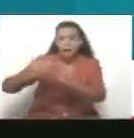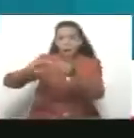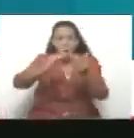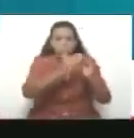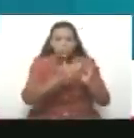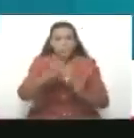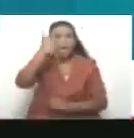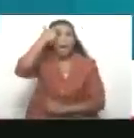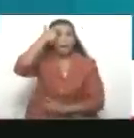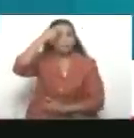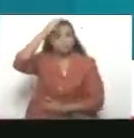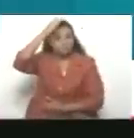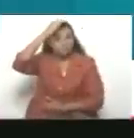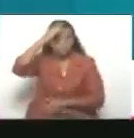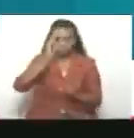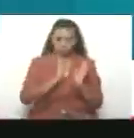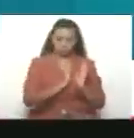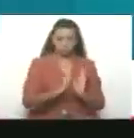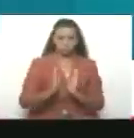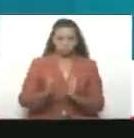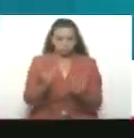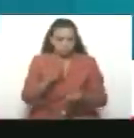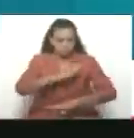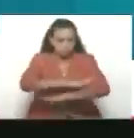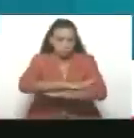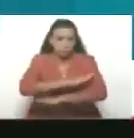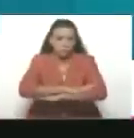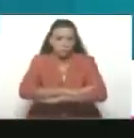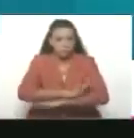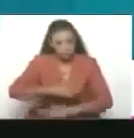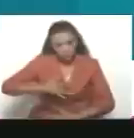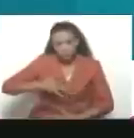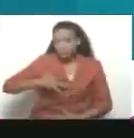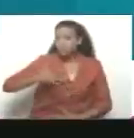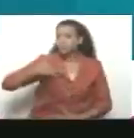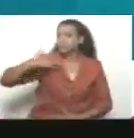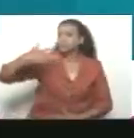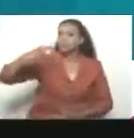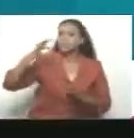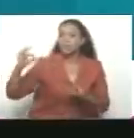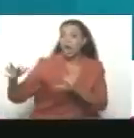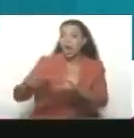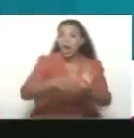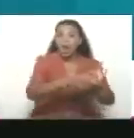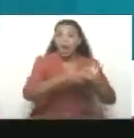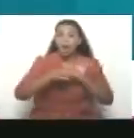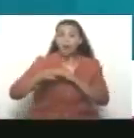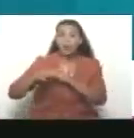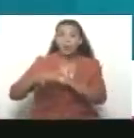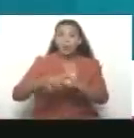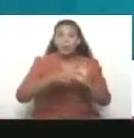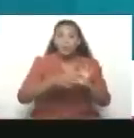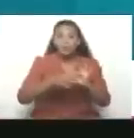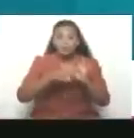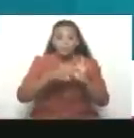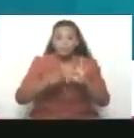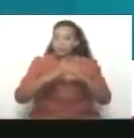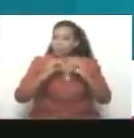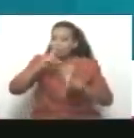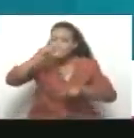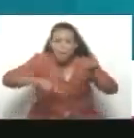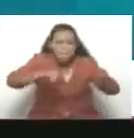consciente doctrinaria espiritual es la unión es la